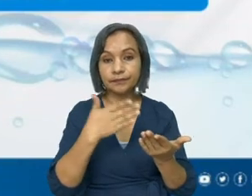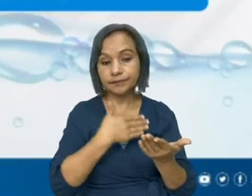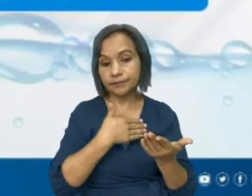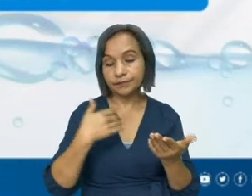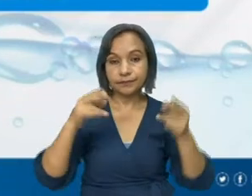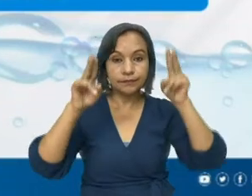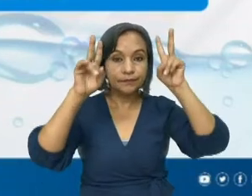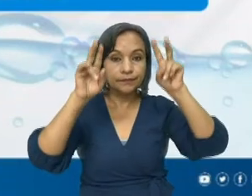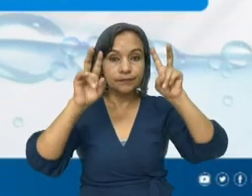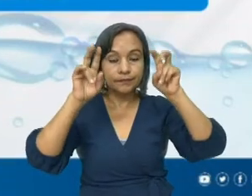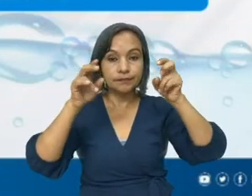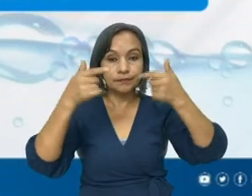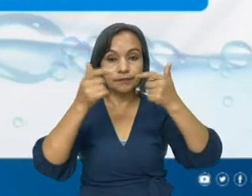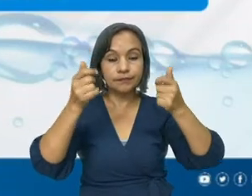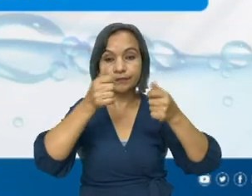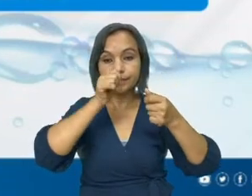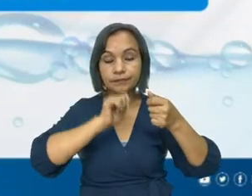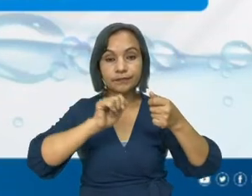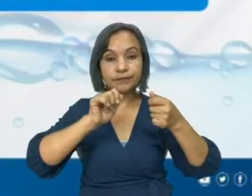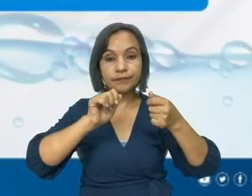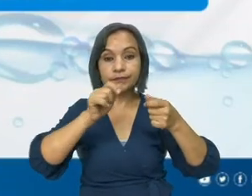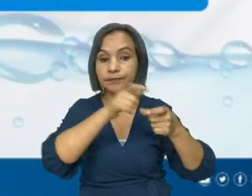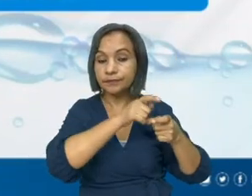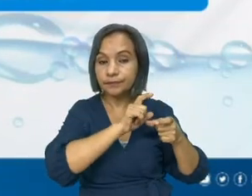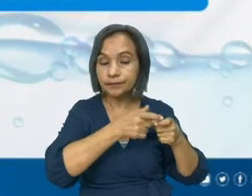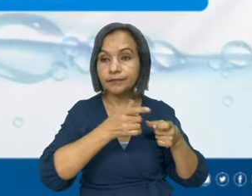el marco normativo del sector de agua potable y saneamiento. Es decir,